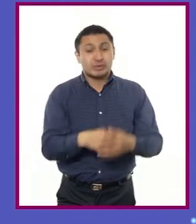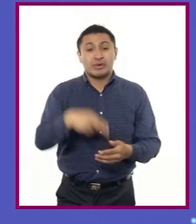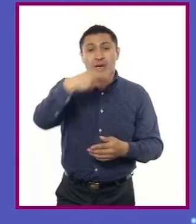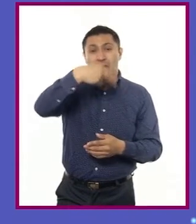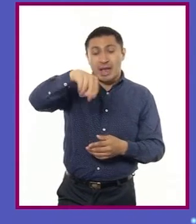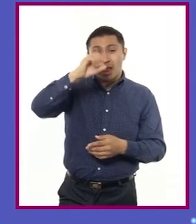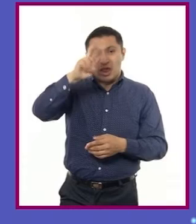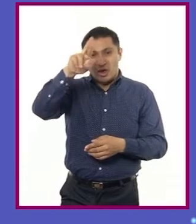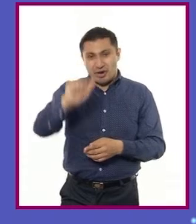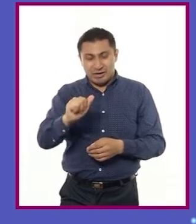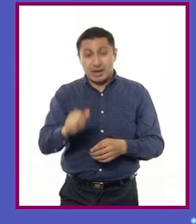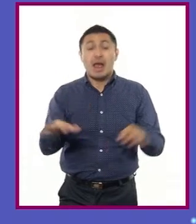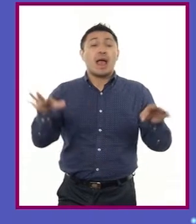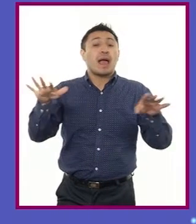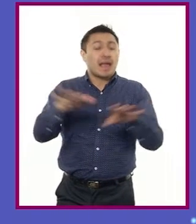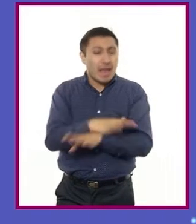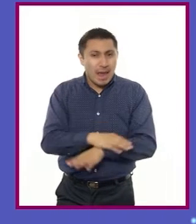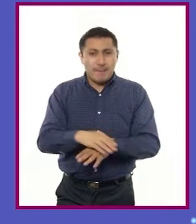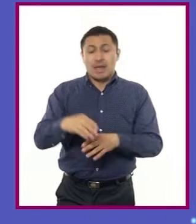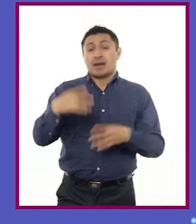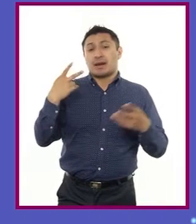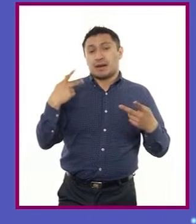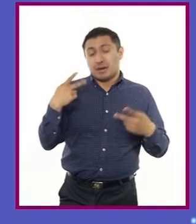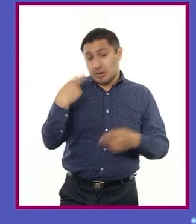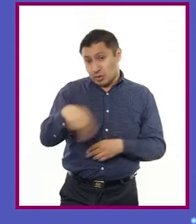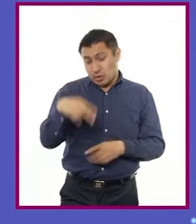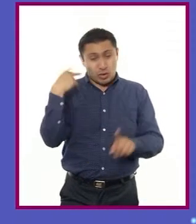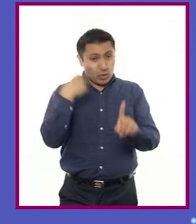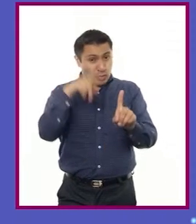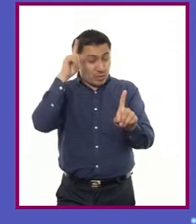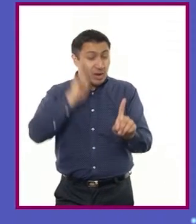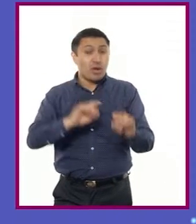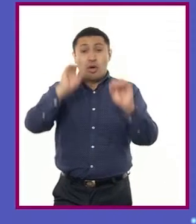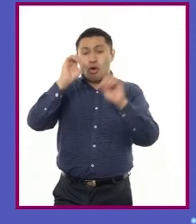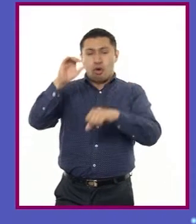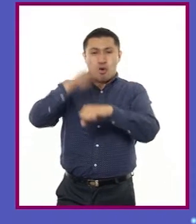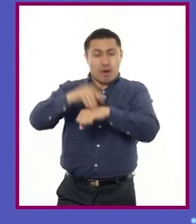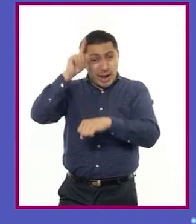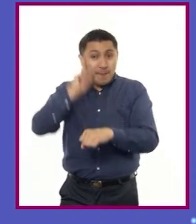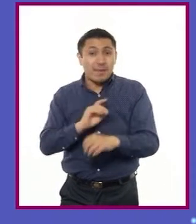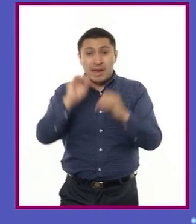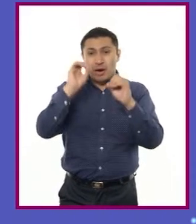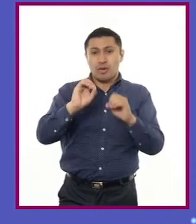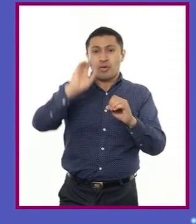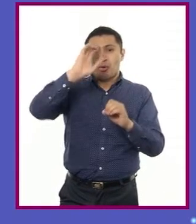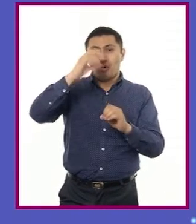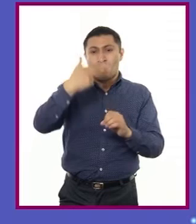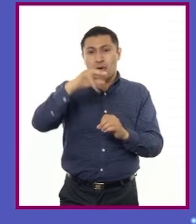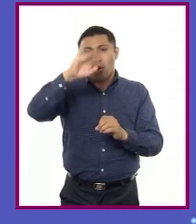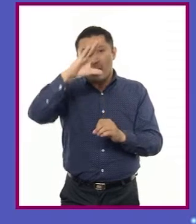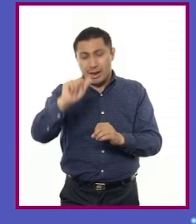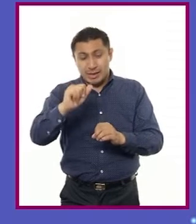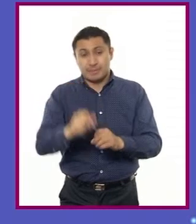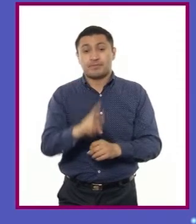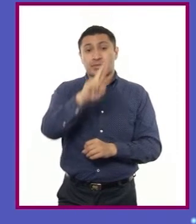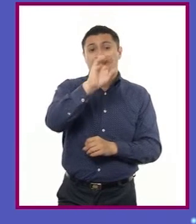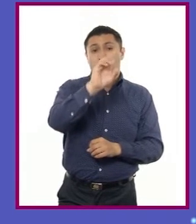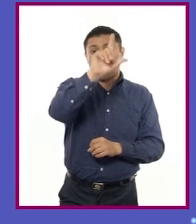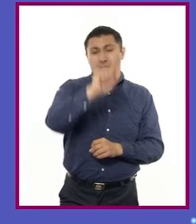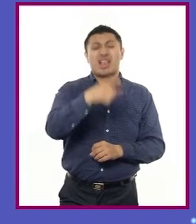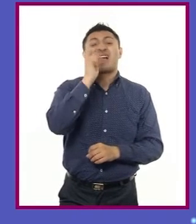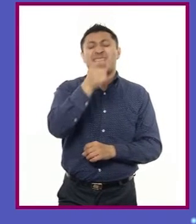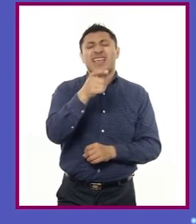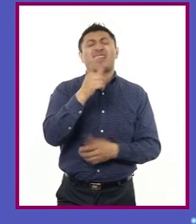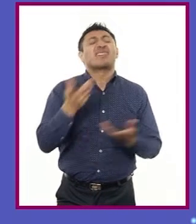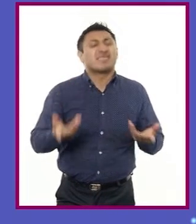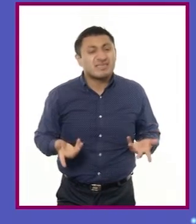Ñora puede sustituirse por el nombre de la persona o por amiga o chica. Rola, que es una